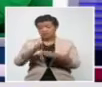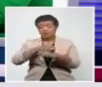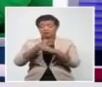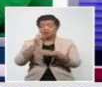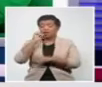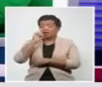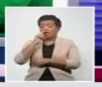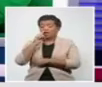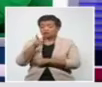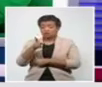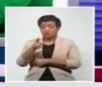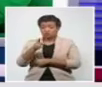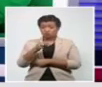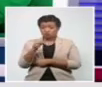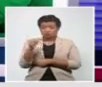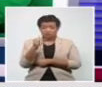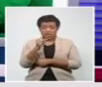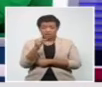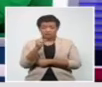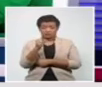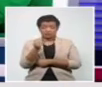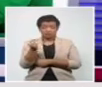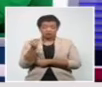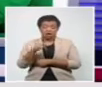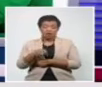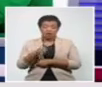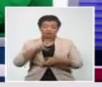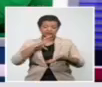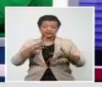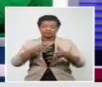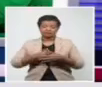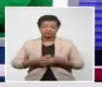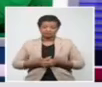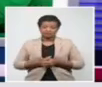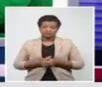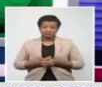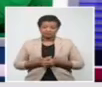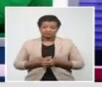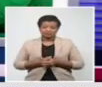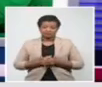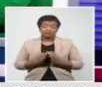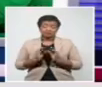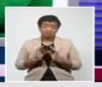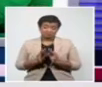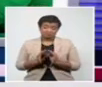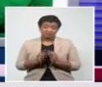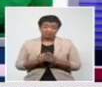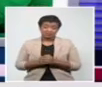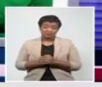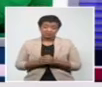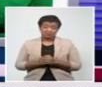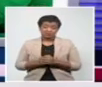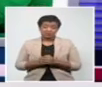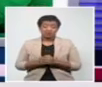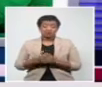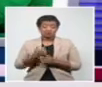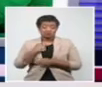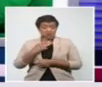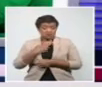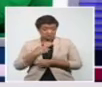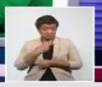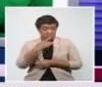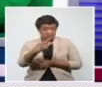PCR, pues no hubiéramos tenido la transmisión. Entonces, de hecho, y ya concretamente a la pregunta,